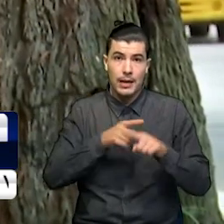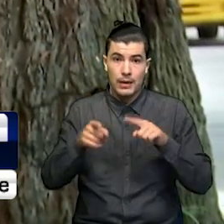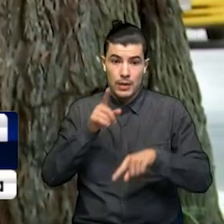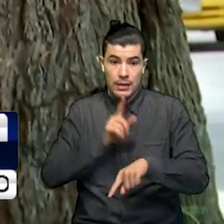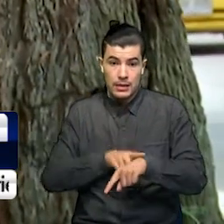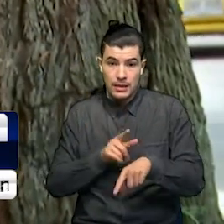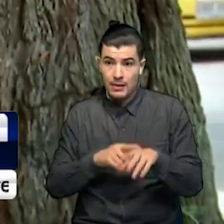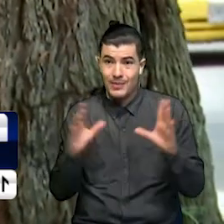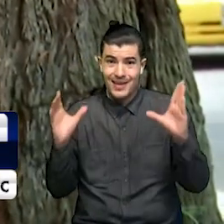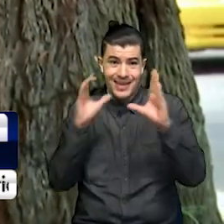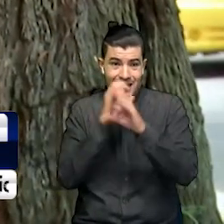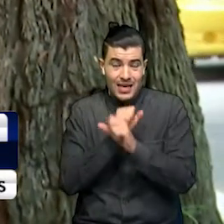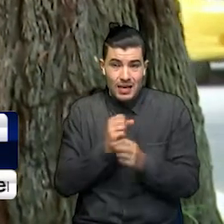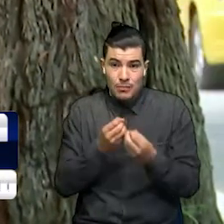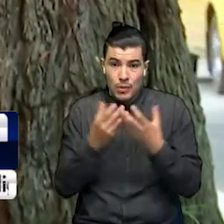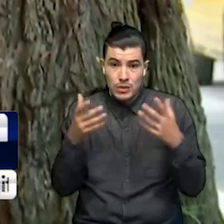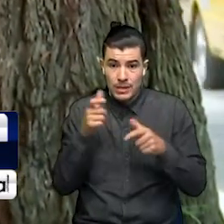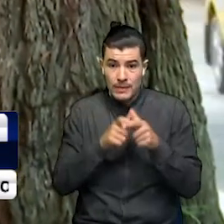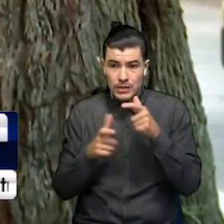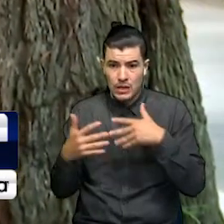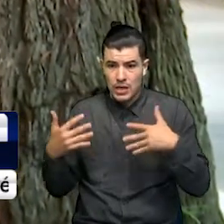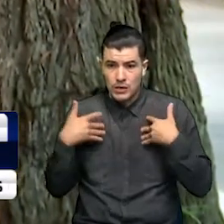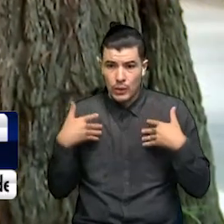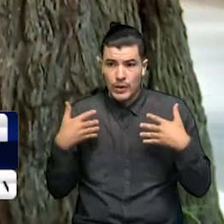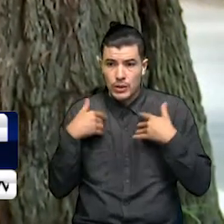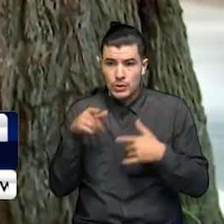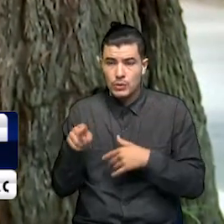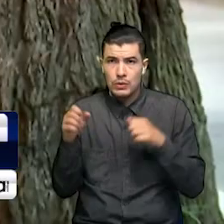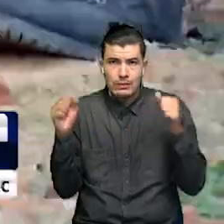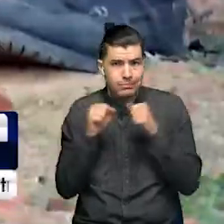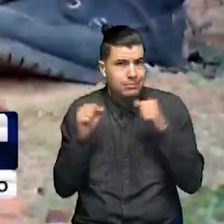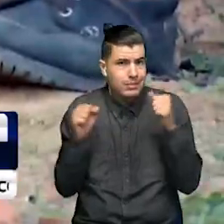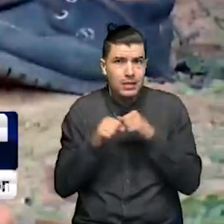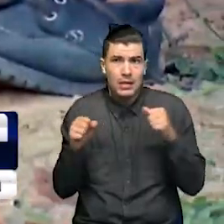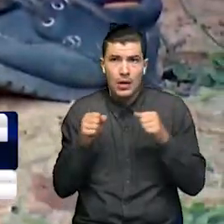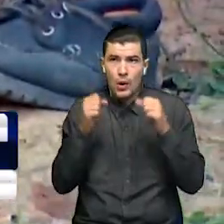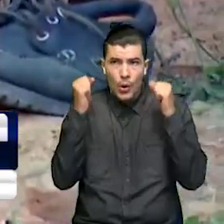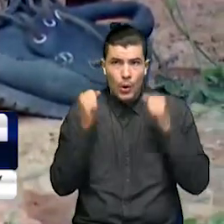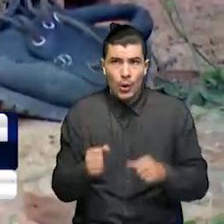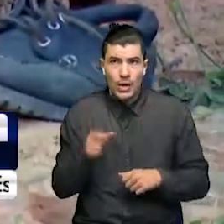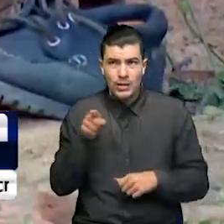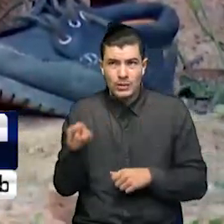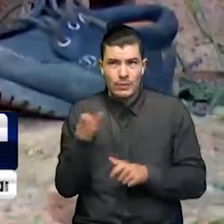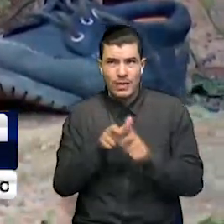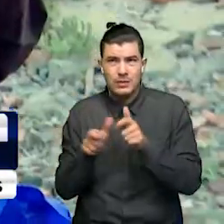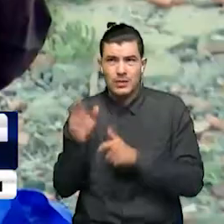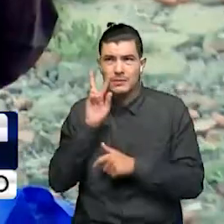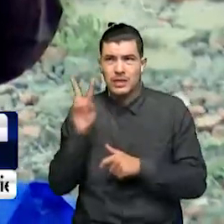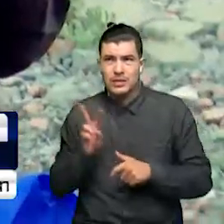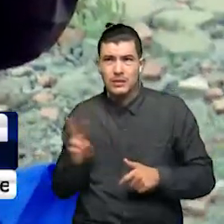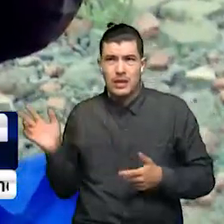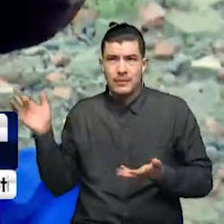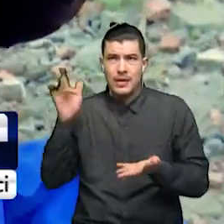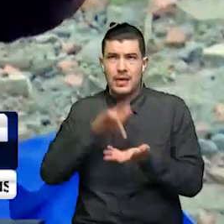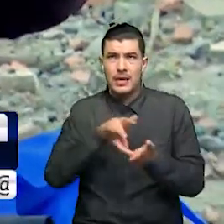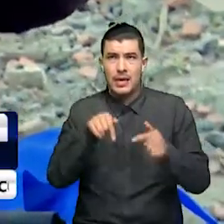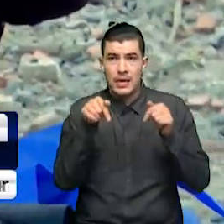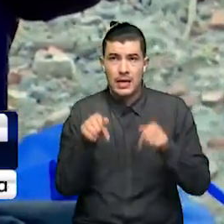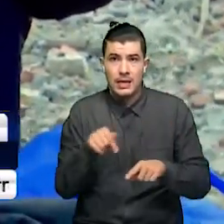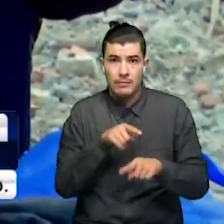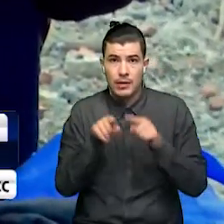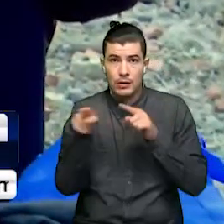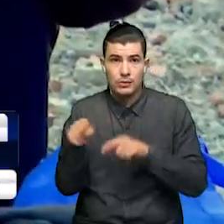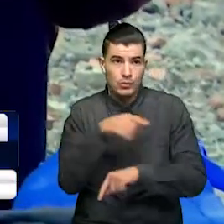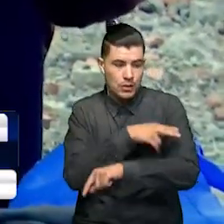de la noche la mayoría de ellos sufren de hipotermia. Así llegan los venezolanos, pero en este punto la Cruz